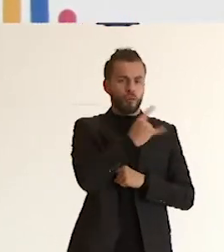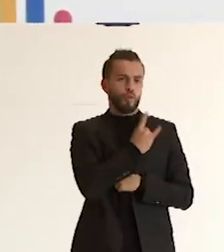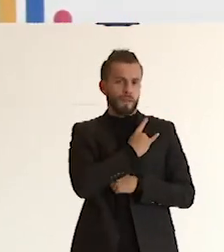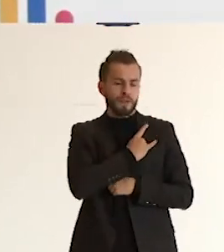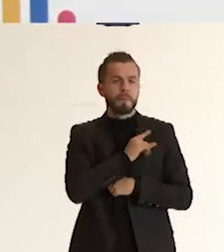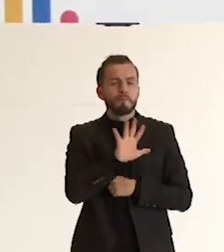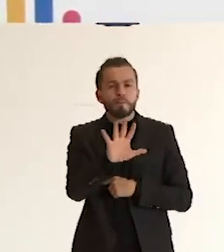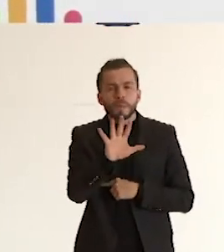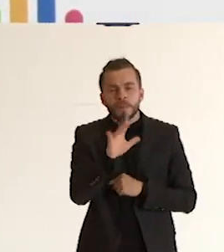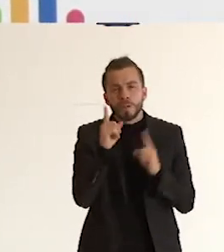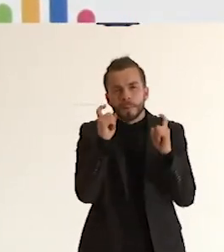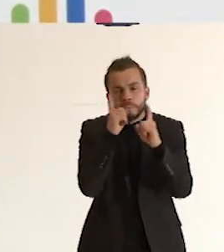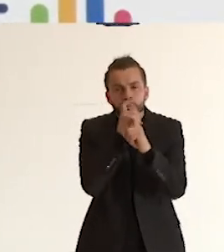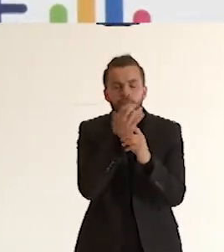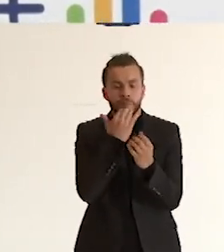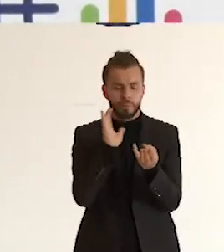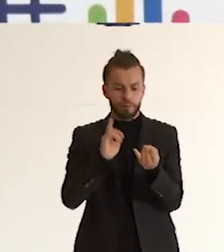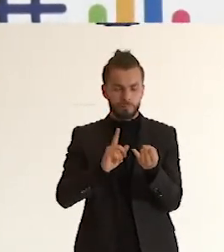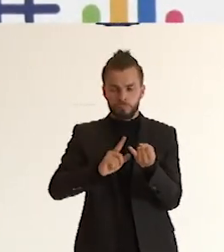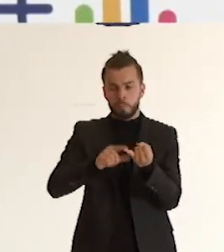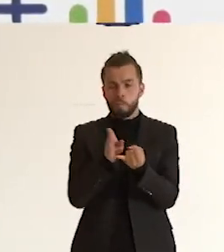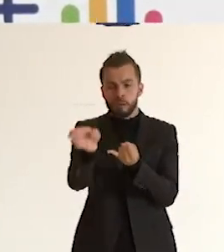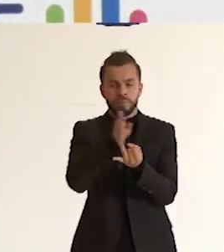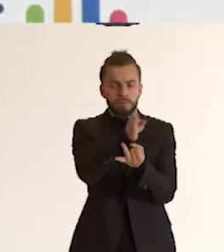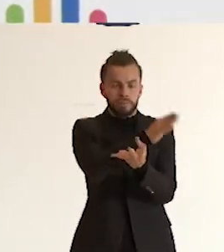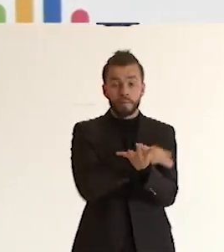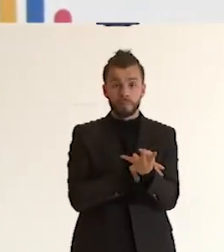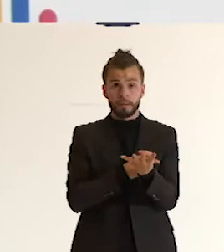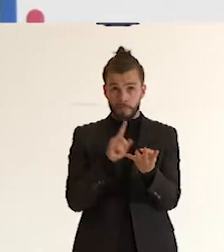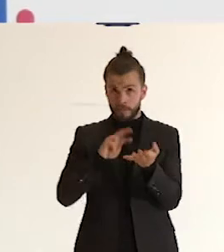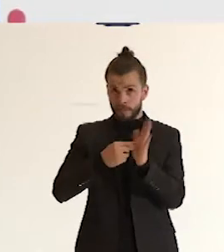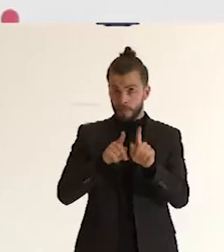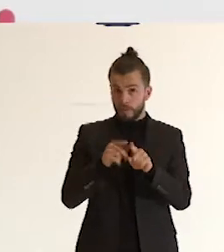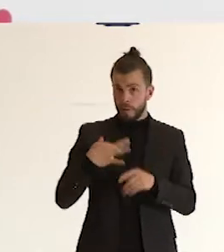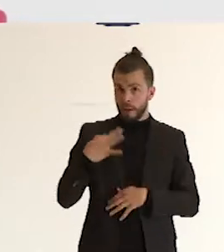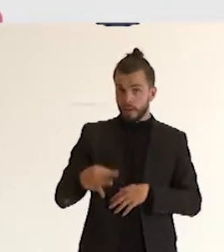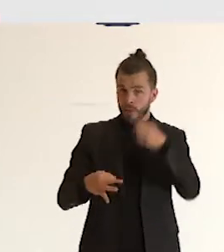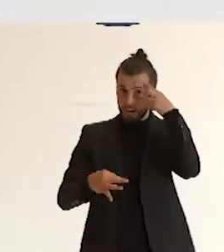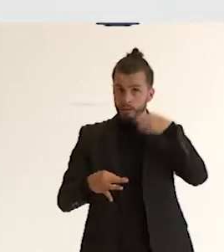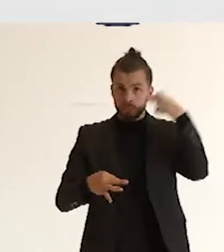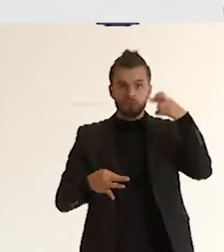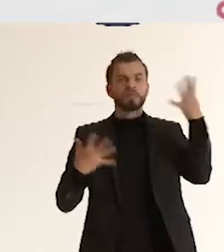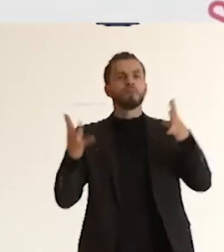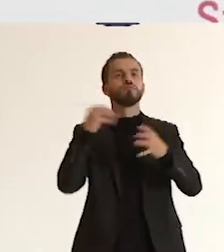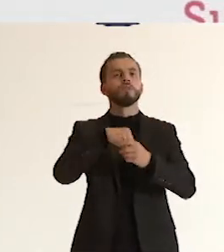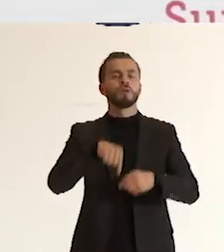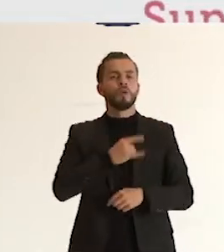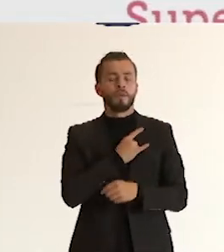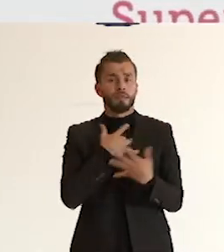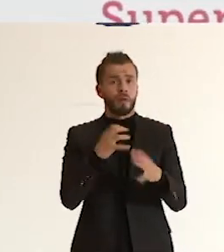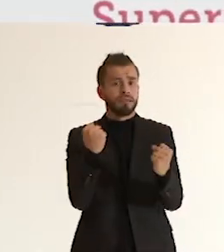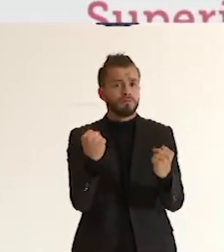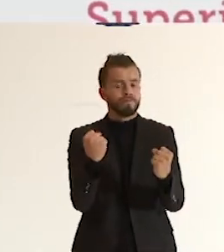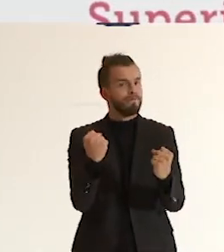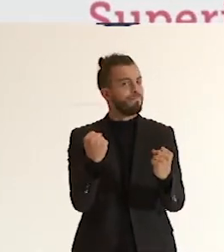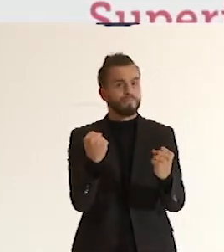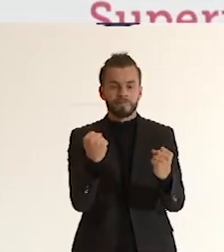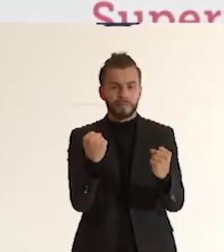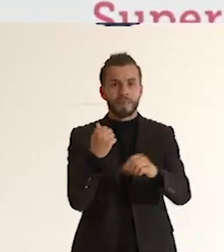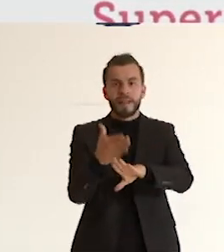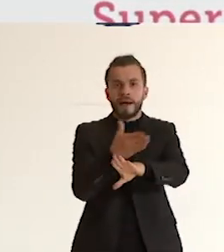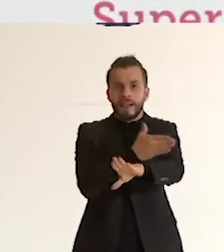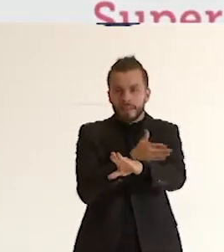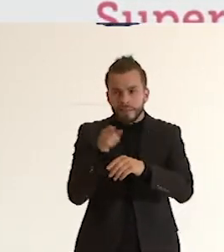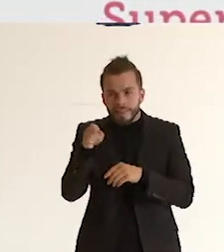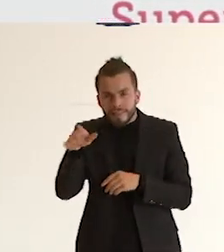que por ejemplo no estamos trabajando solamente ética profesional por el hecho de que estemos en la universidad sino que tenemos que trabajar los distintos